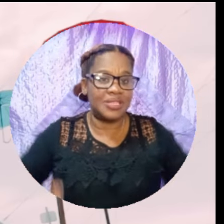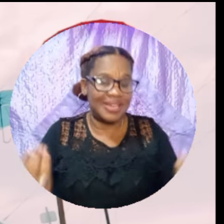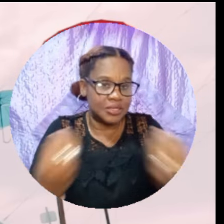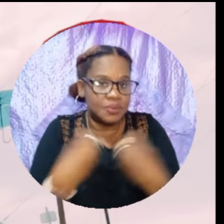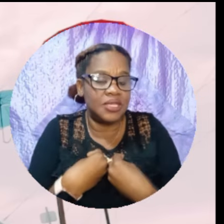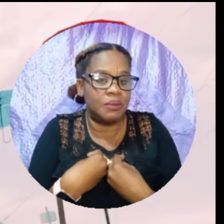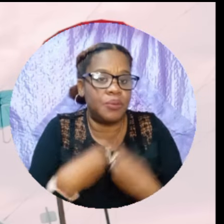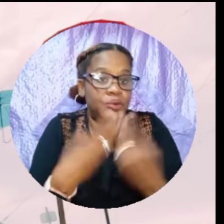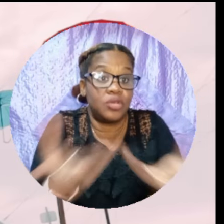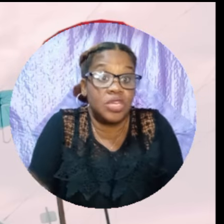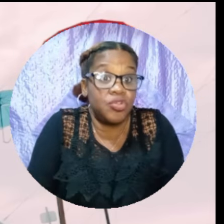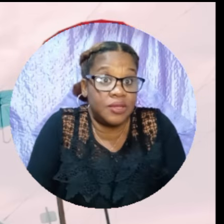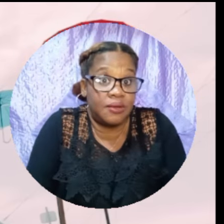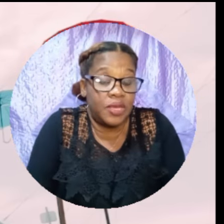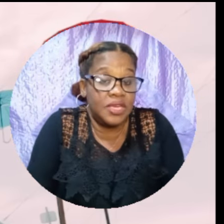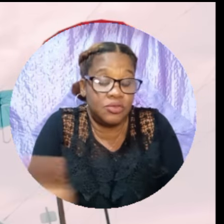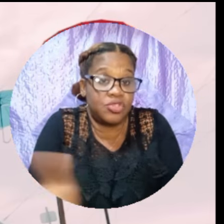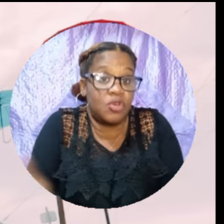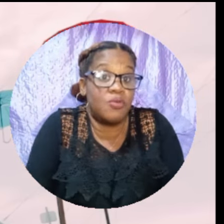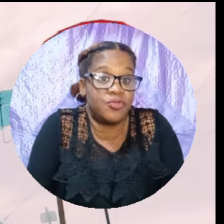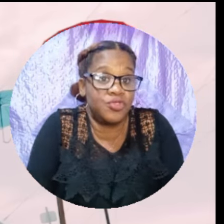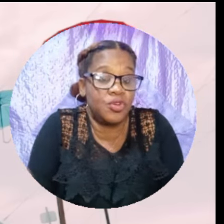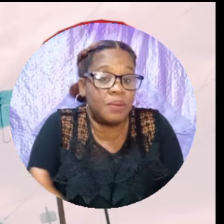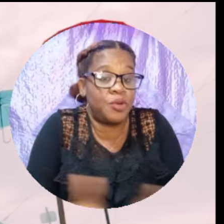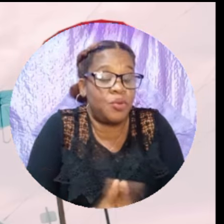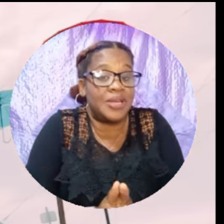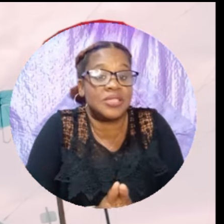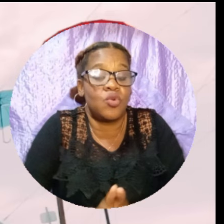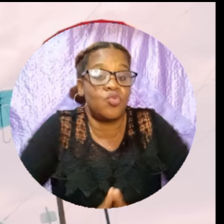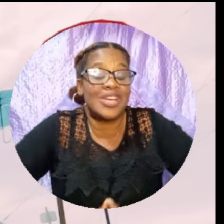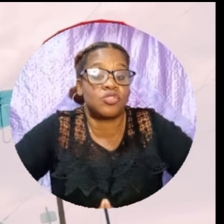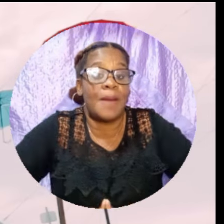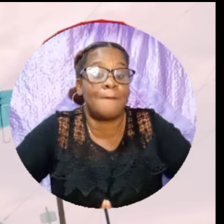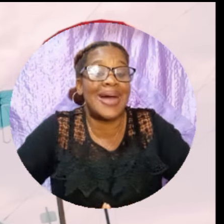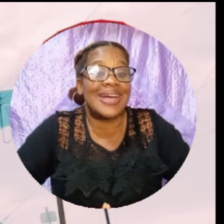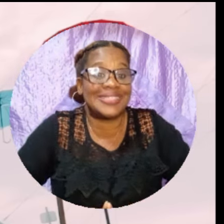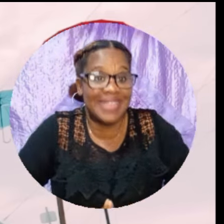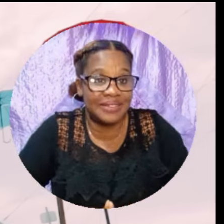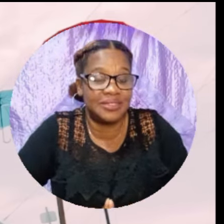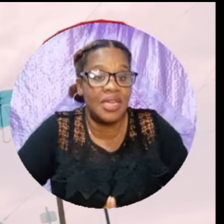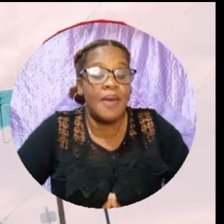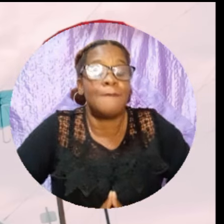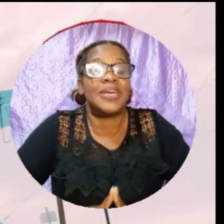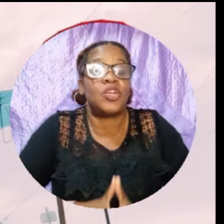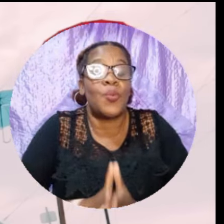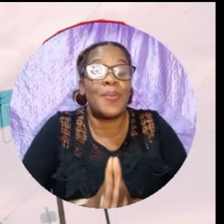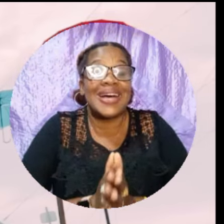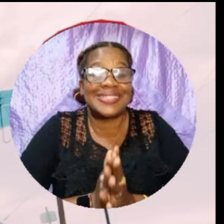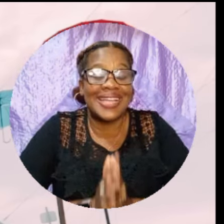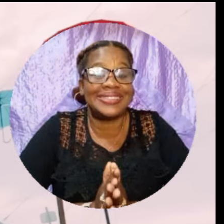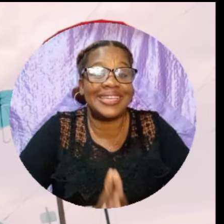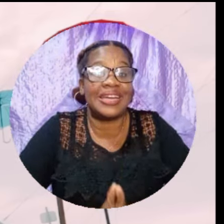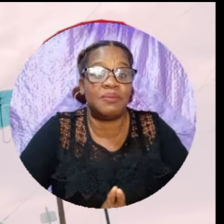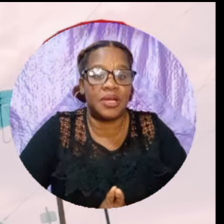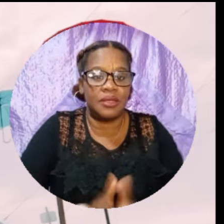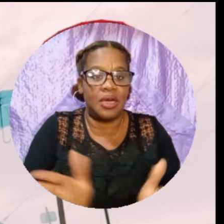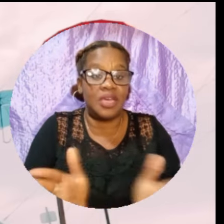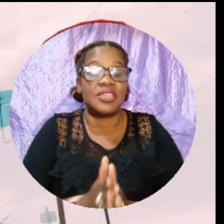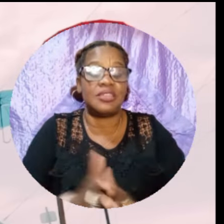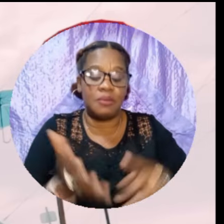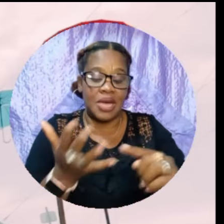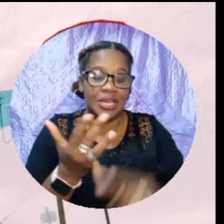me transmite a mí. Porque es que yo no he estado ahí, no sé cómo funciona. Pero parece una zona bastante, pero bastante